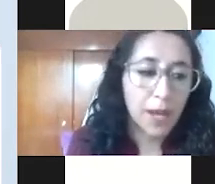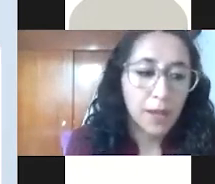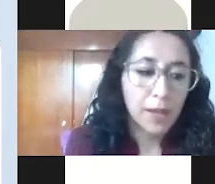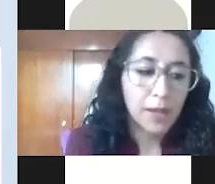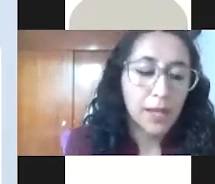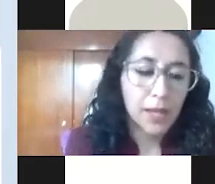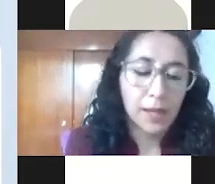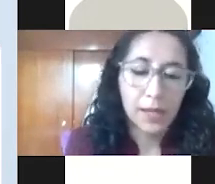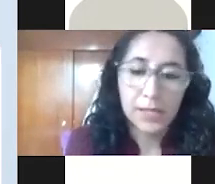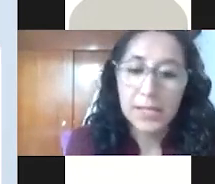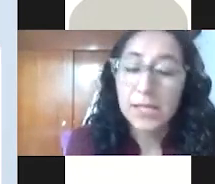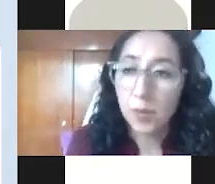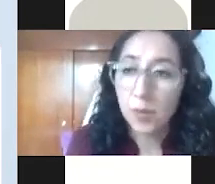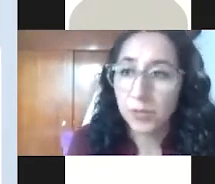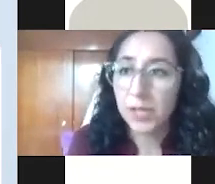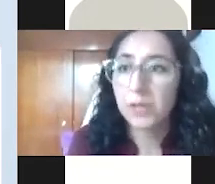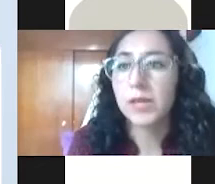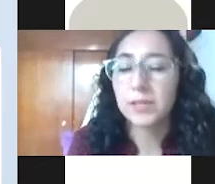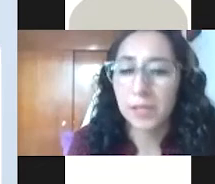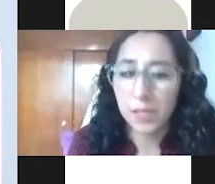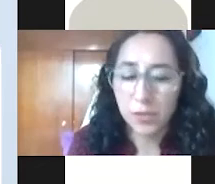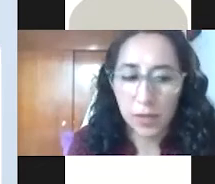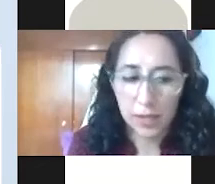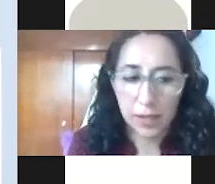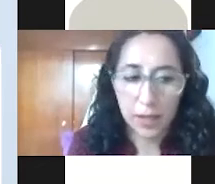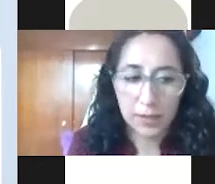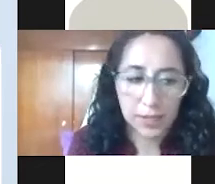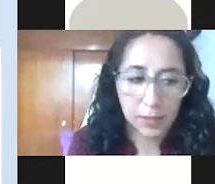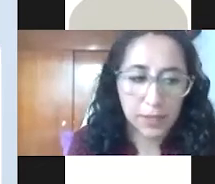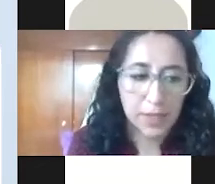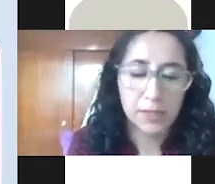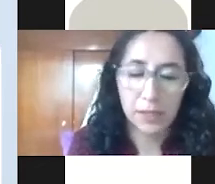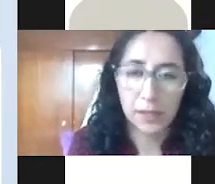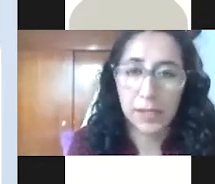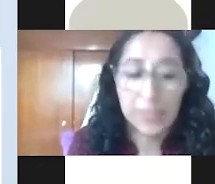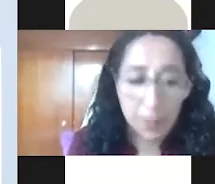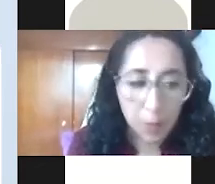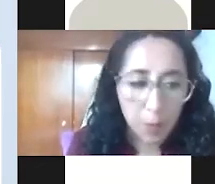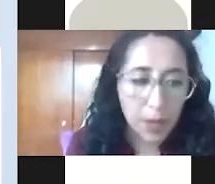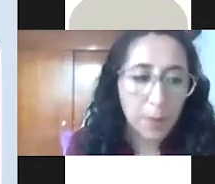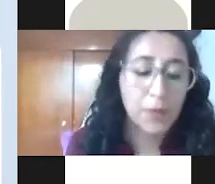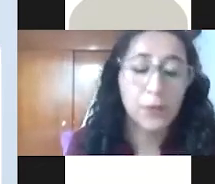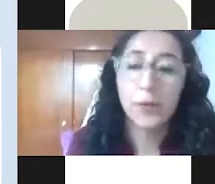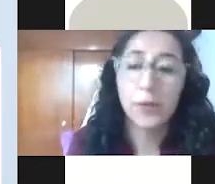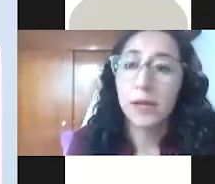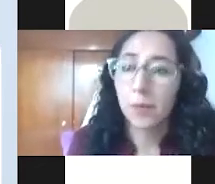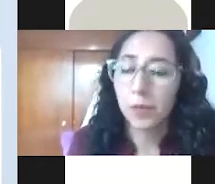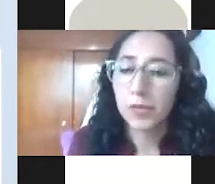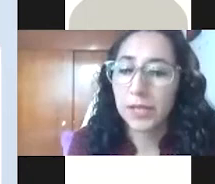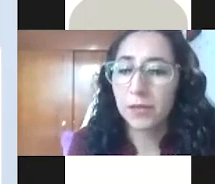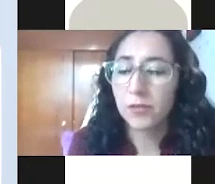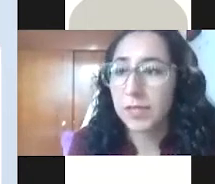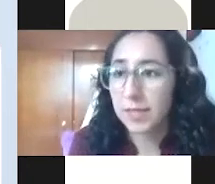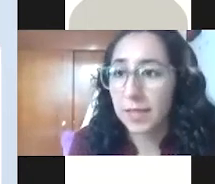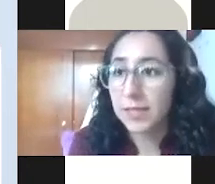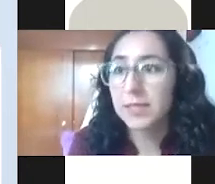probar que se hizo el proyecto, que se hizo en las actividades, en el tiempo programado, ¿no? Que puedo tener,